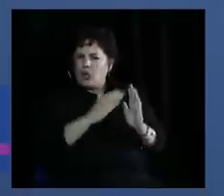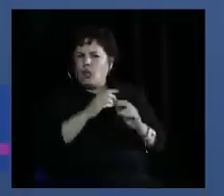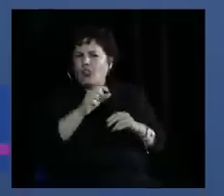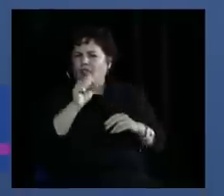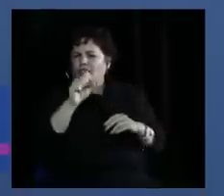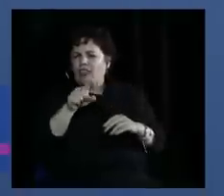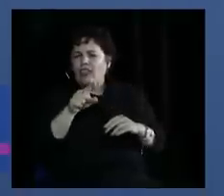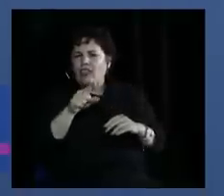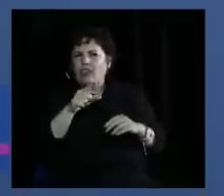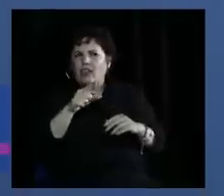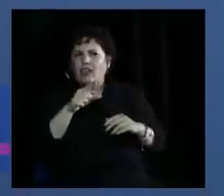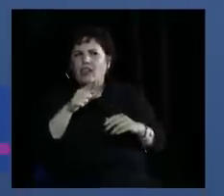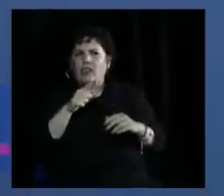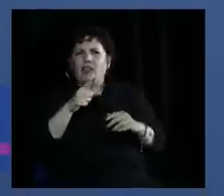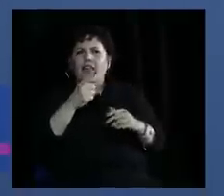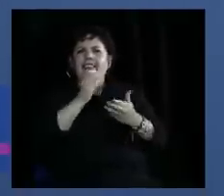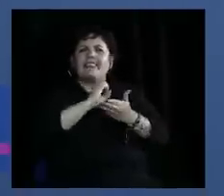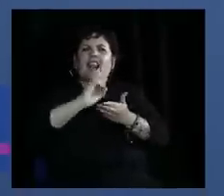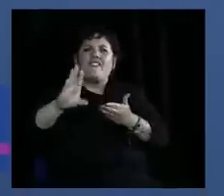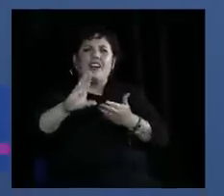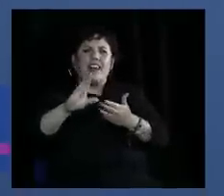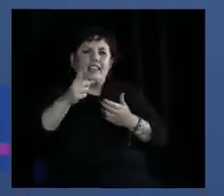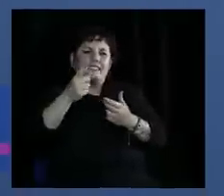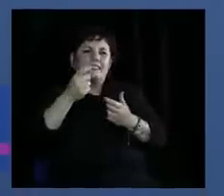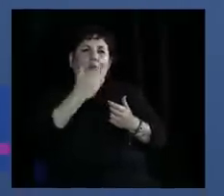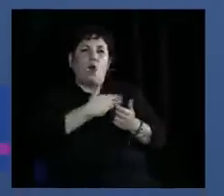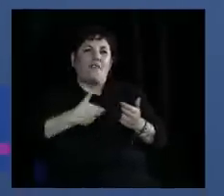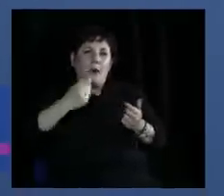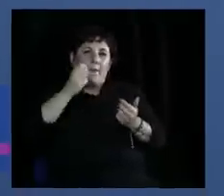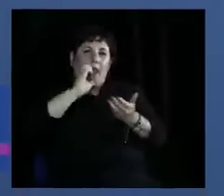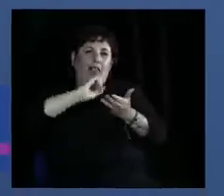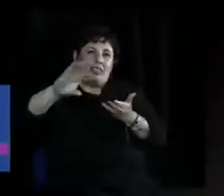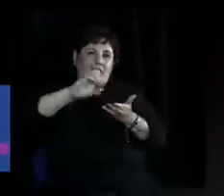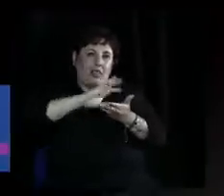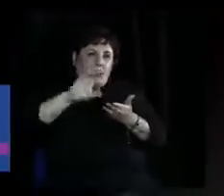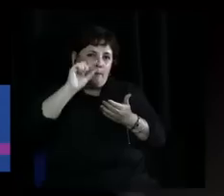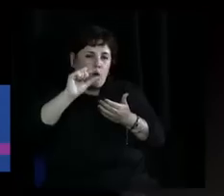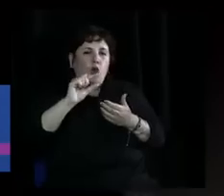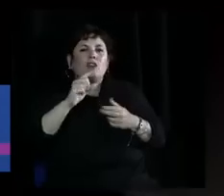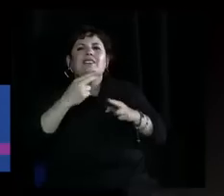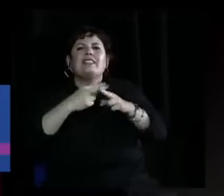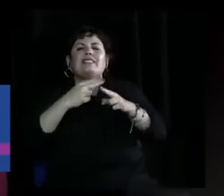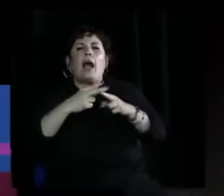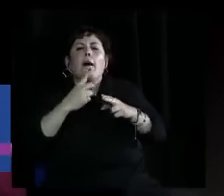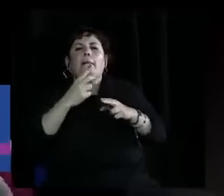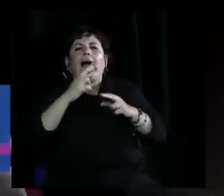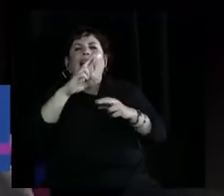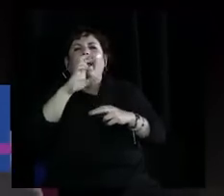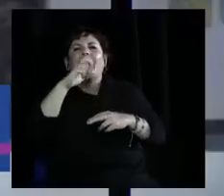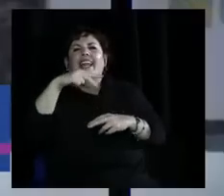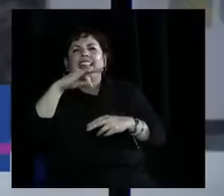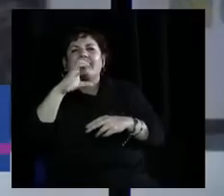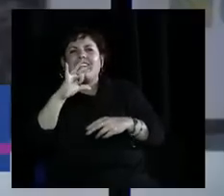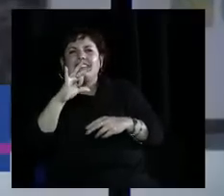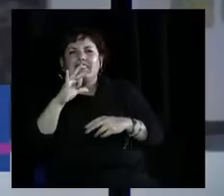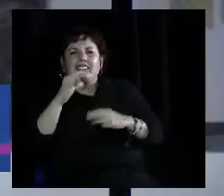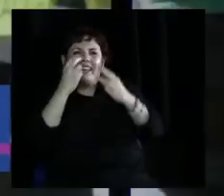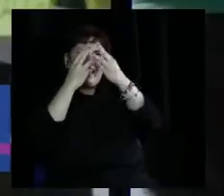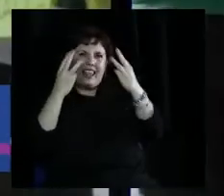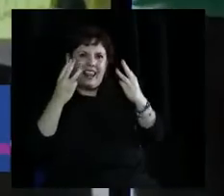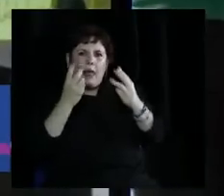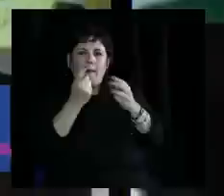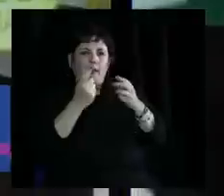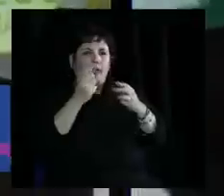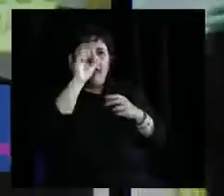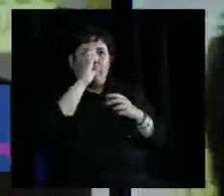95% menos de transferencias a rentas generales de parte de UTE. Ustedes identifican, sin ser mal pensados, ¿no? Pero ustedes